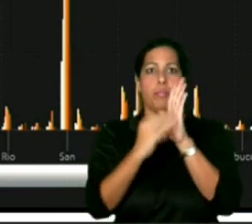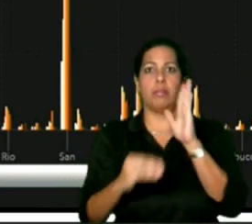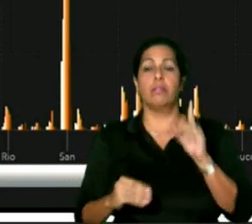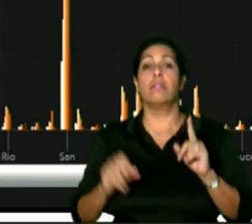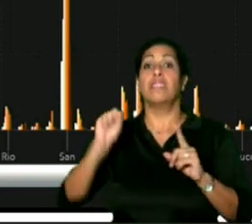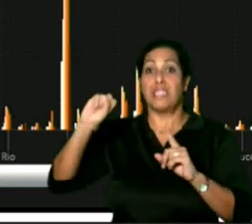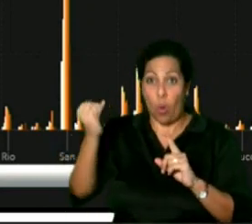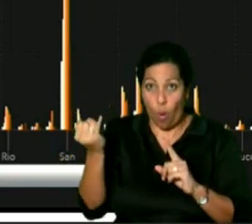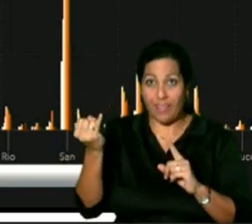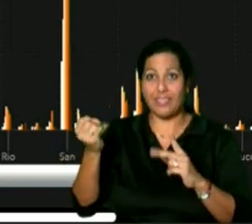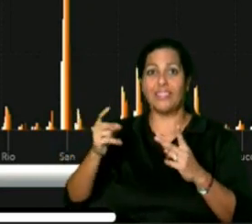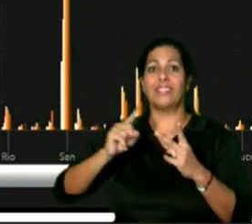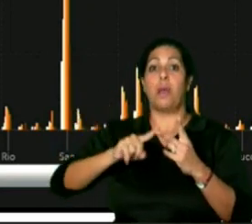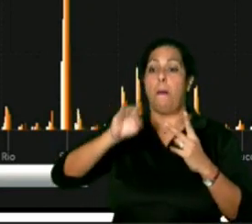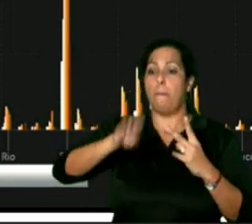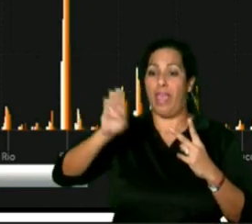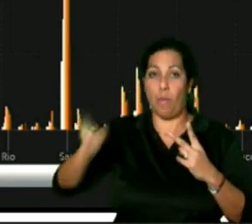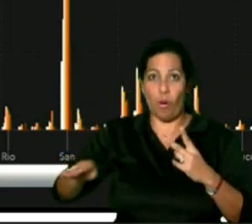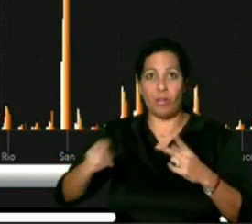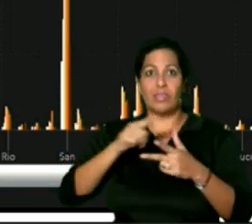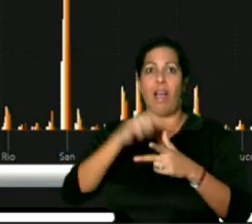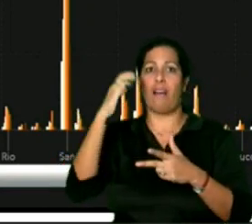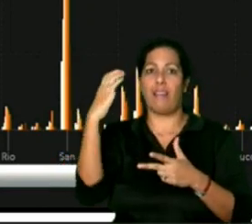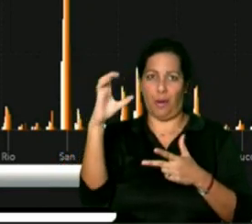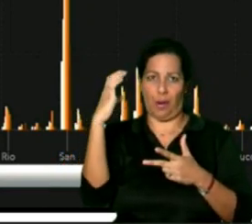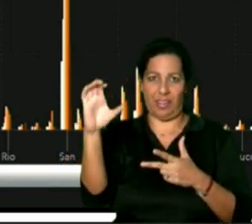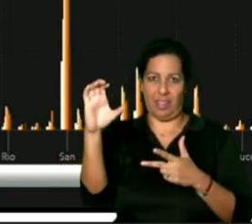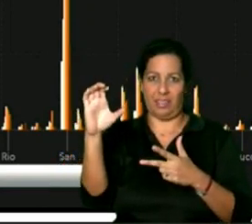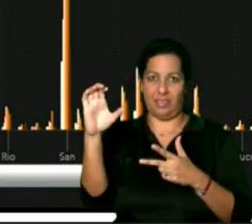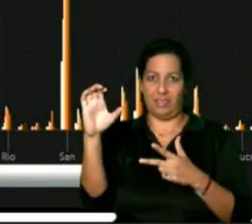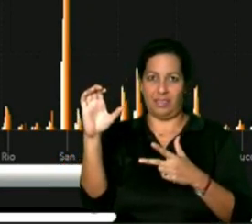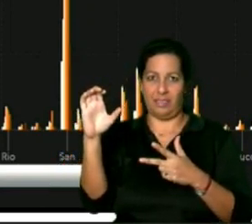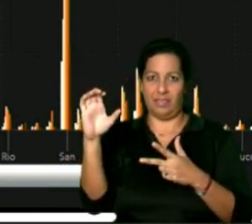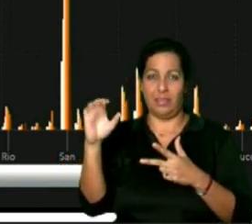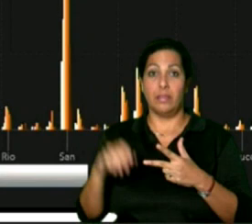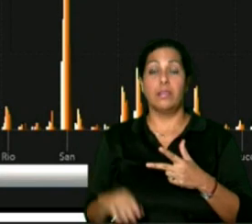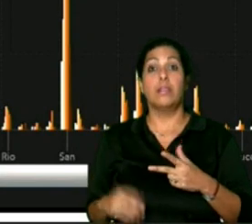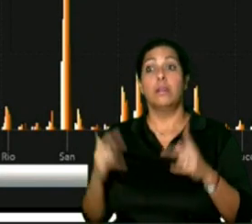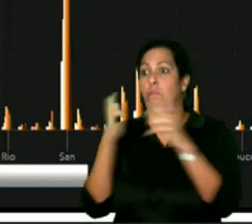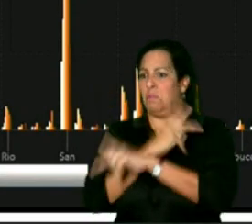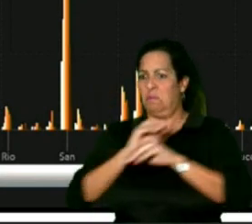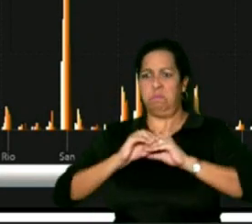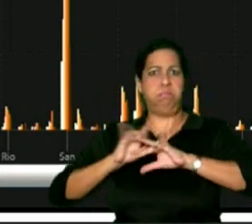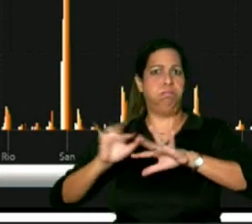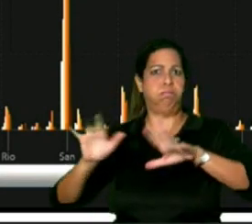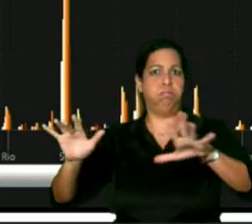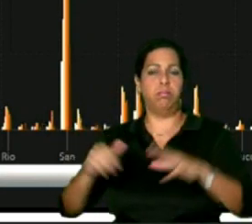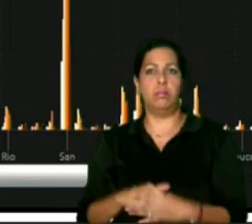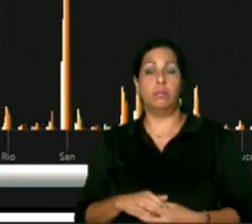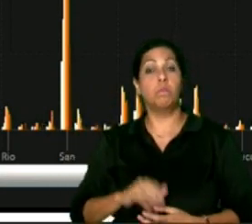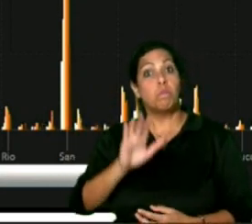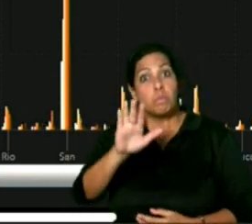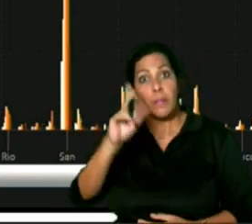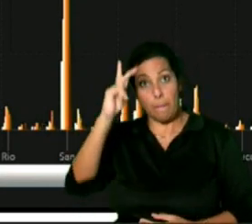Bayamón y Carolina. Tenemos que mencionar que el pueblo de Ponce, que tiene una gran cantidad de